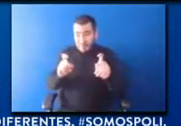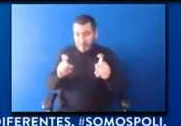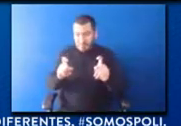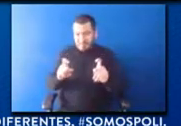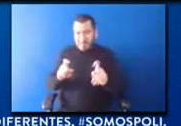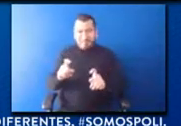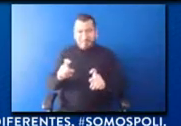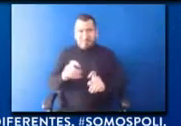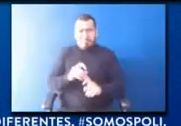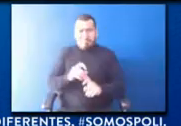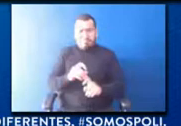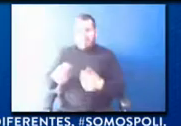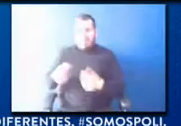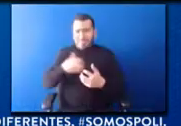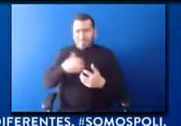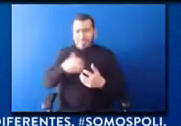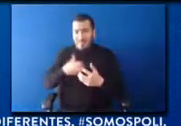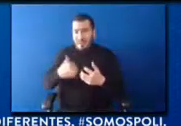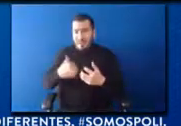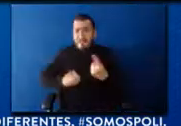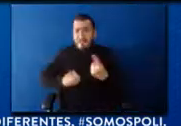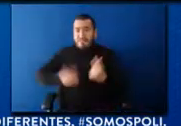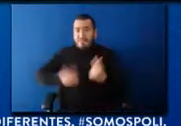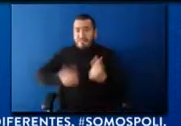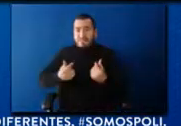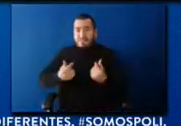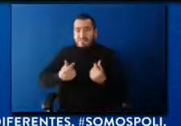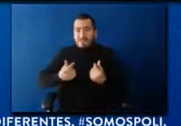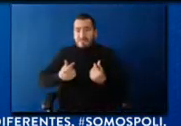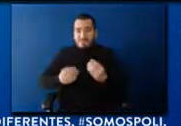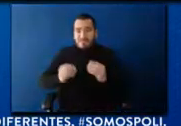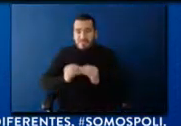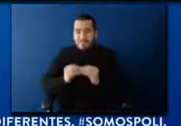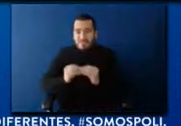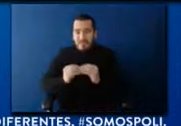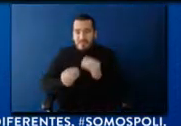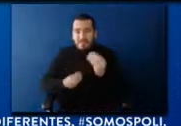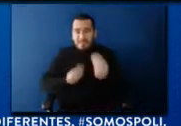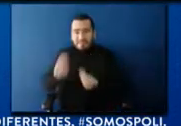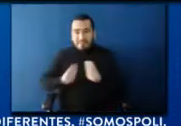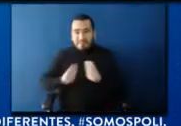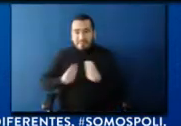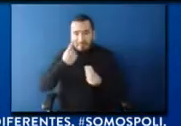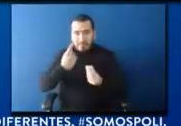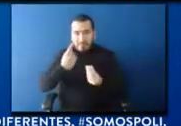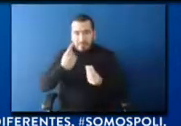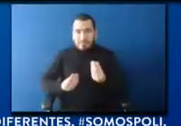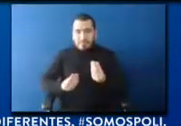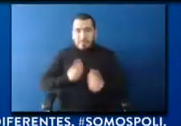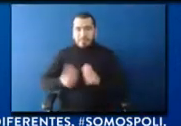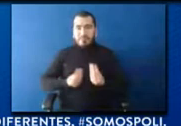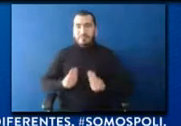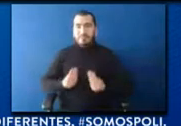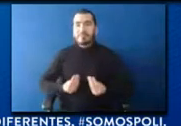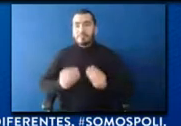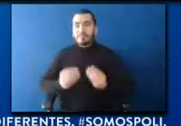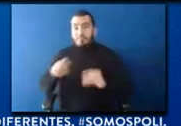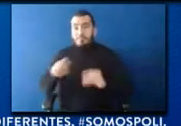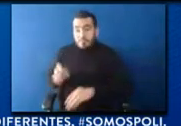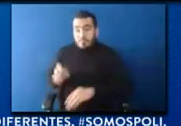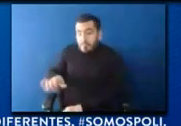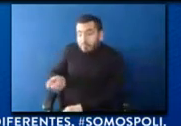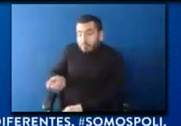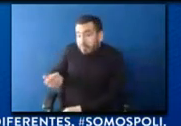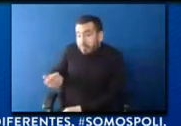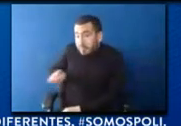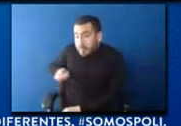financiero. Por allá en el año 76 llegó el primer cajero a Colombia y la preocupación más grande era qué vamos a hacer con un cajero que tiene plata si existen los